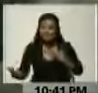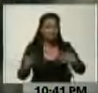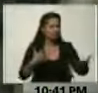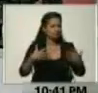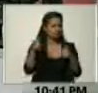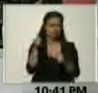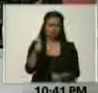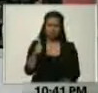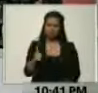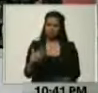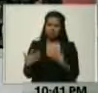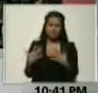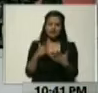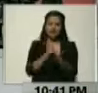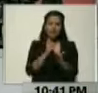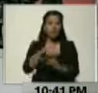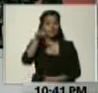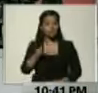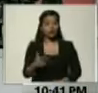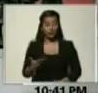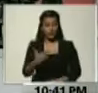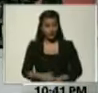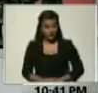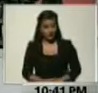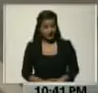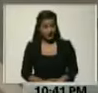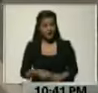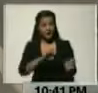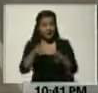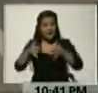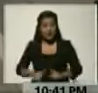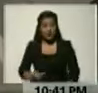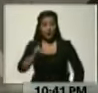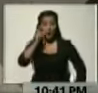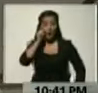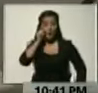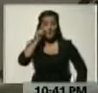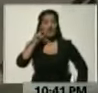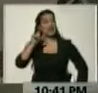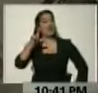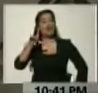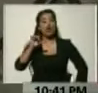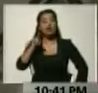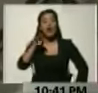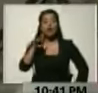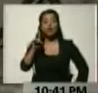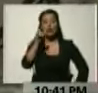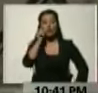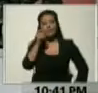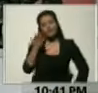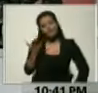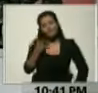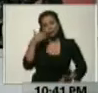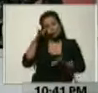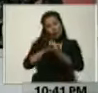Personaje extraordinario. Aquí está su hijo Leonardo, que bueno, perdió su vida muy